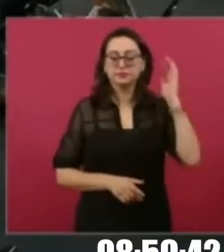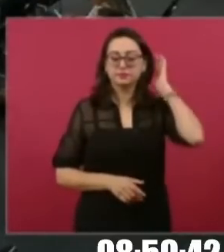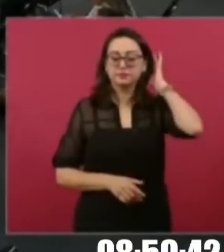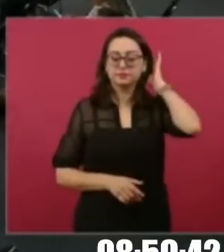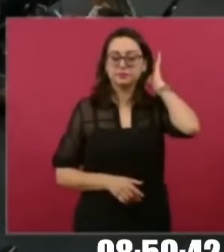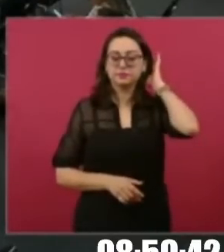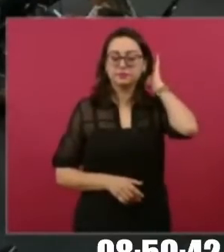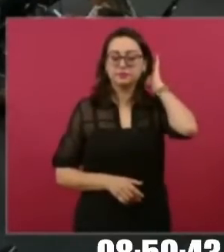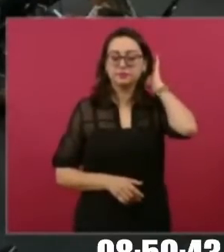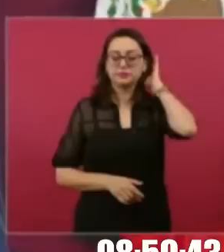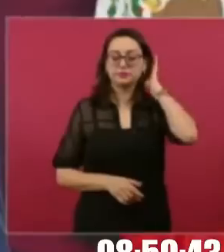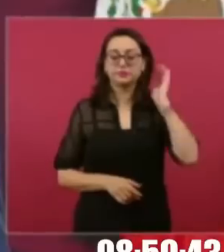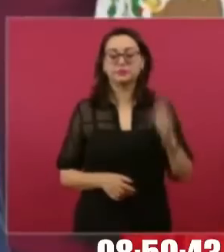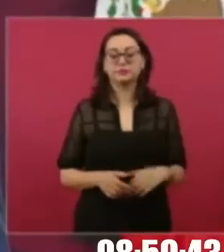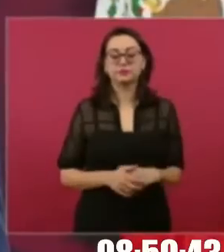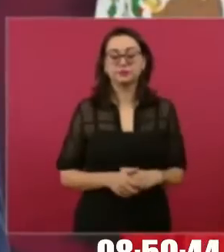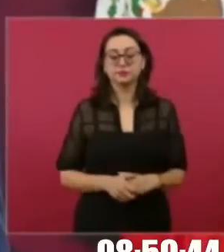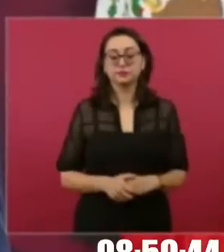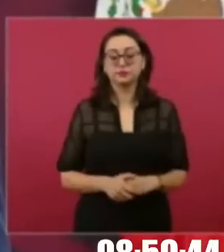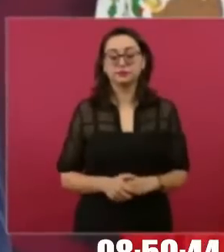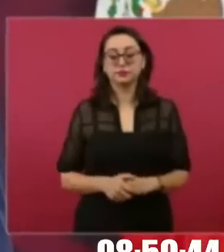nada nada nada nada nada